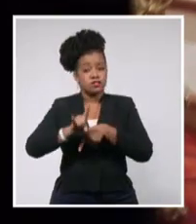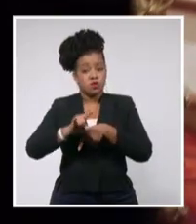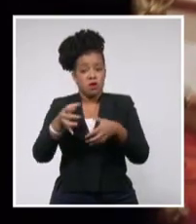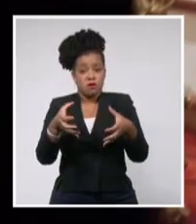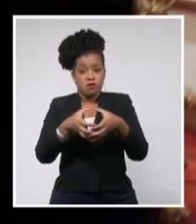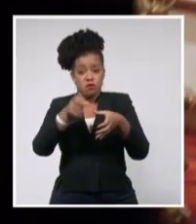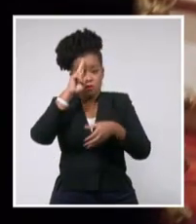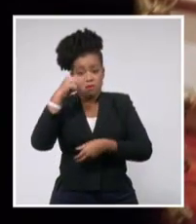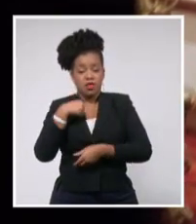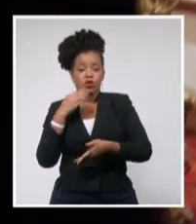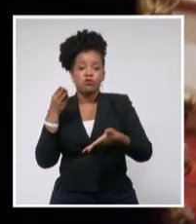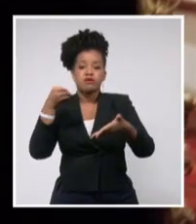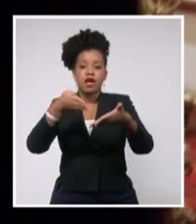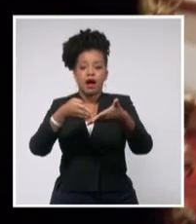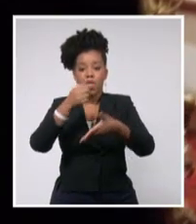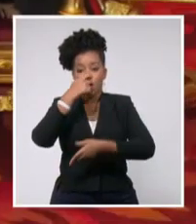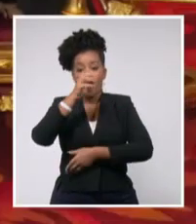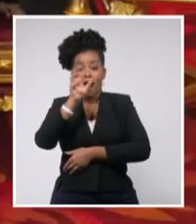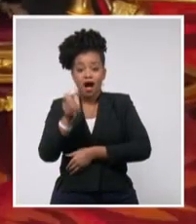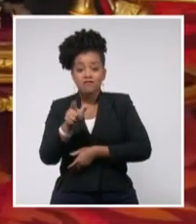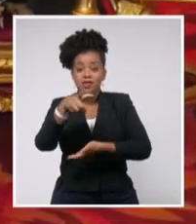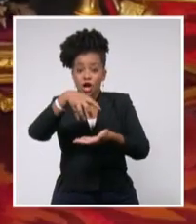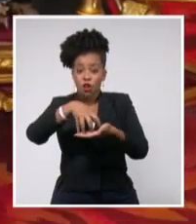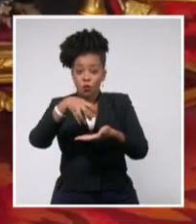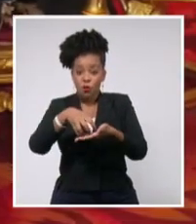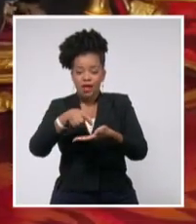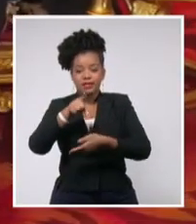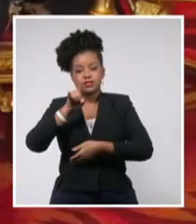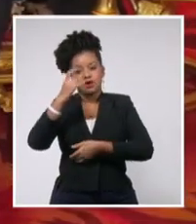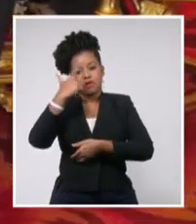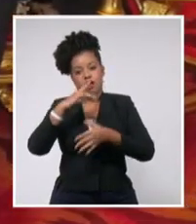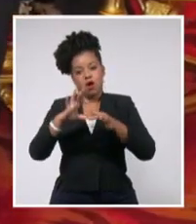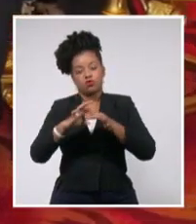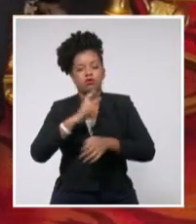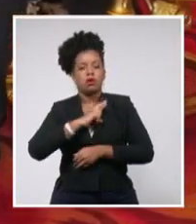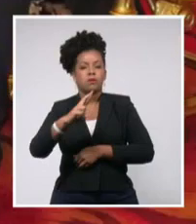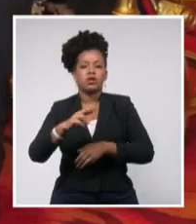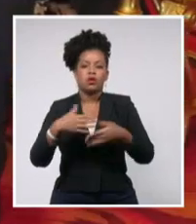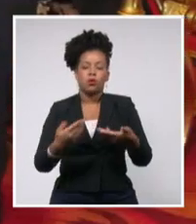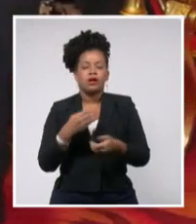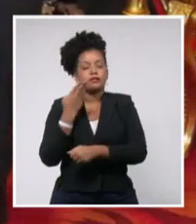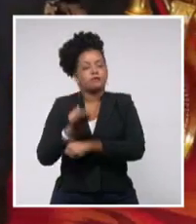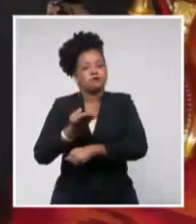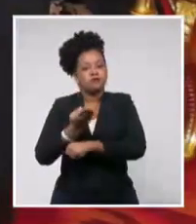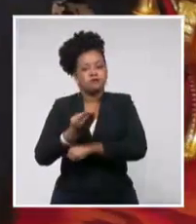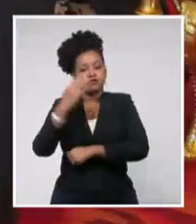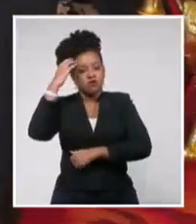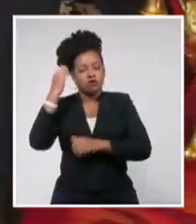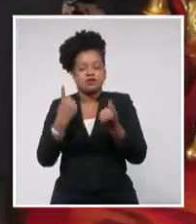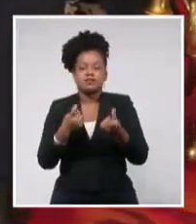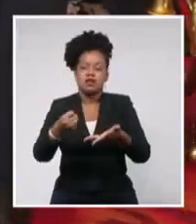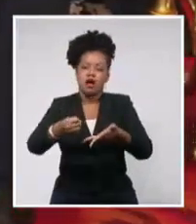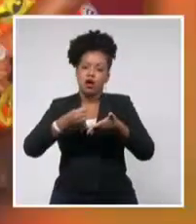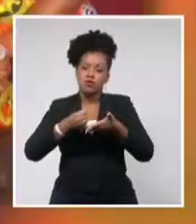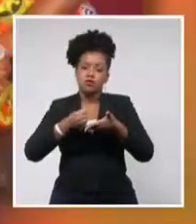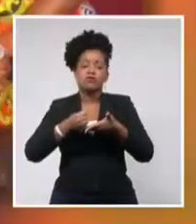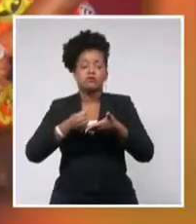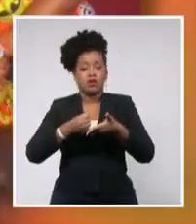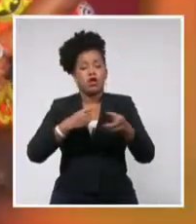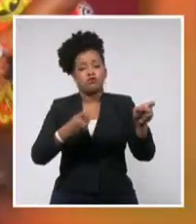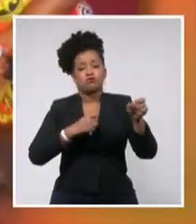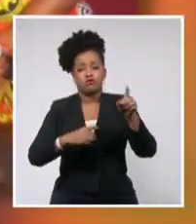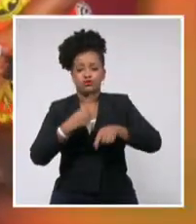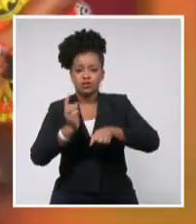llegaron a la nación africana el pasado 19 de agosto como respuesta a una solicitud de ese gobierno para combatir la pandemia del